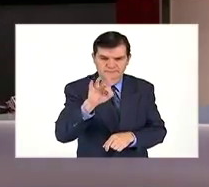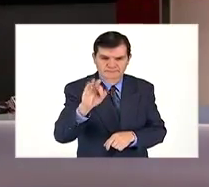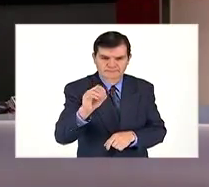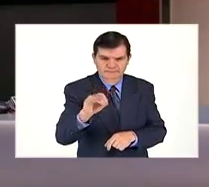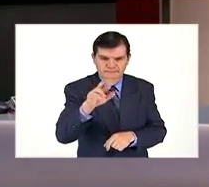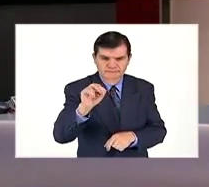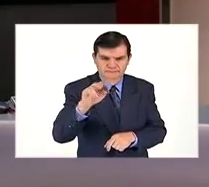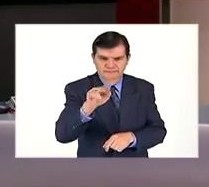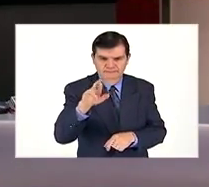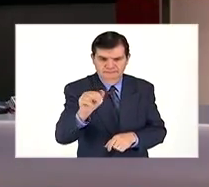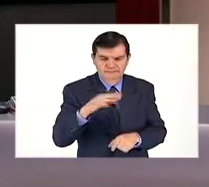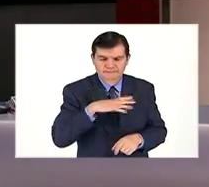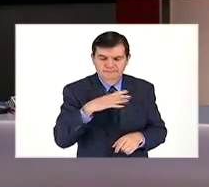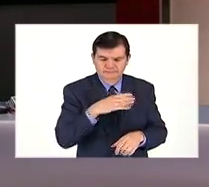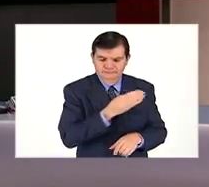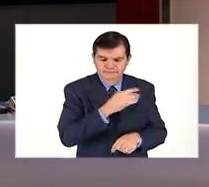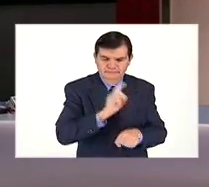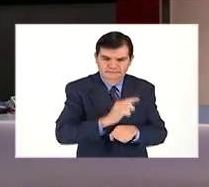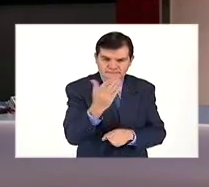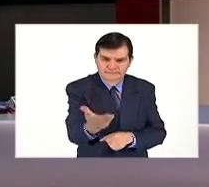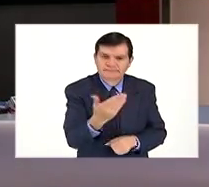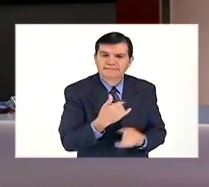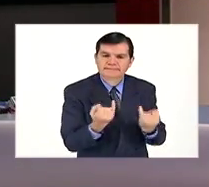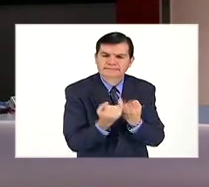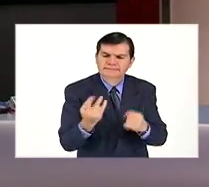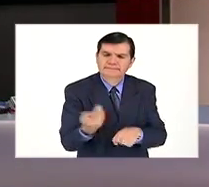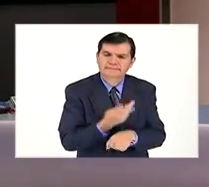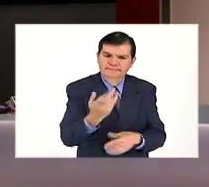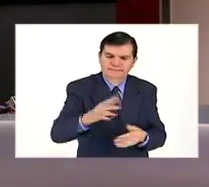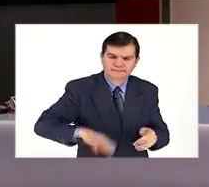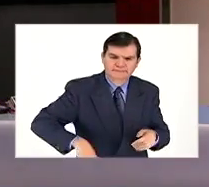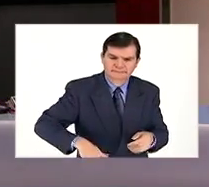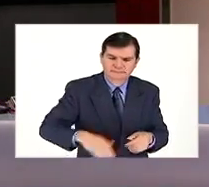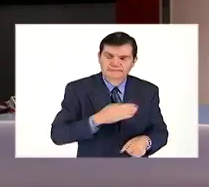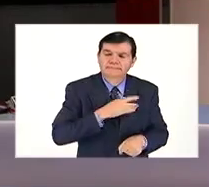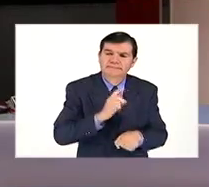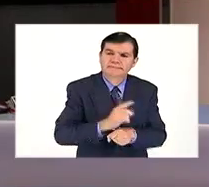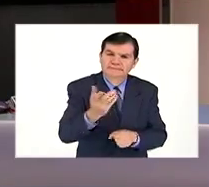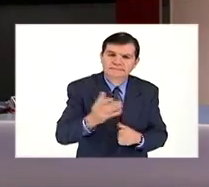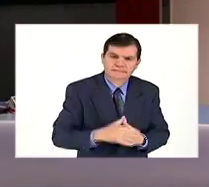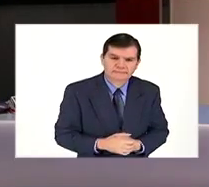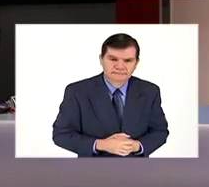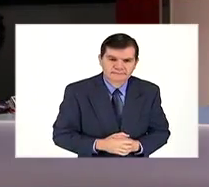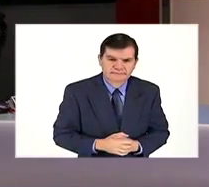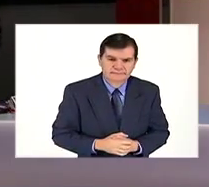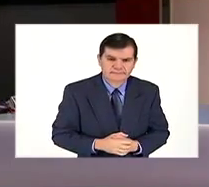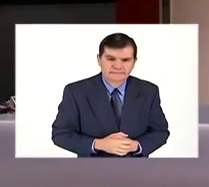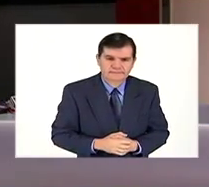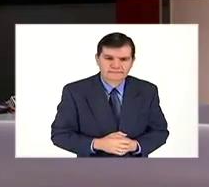gusto saludarte, muy buenos días. ¿Qué ha ocurrido en las últimas horas en ese país?